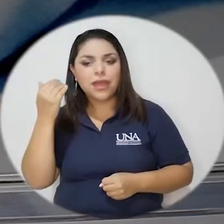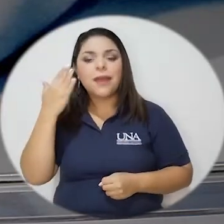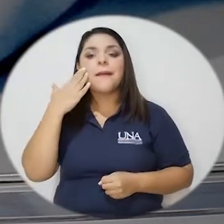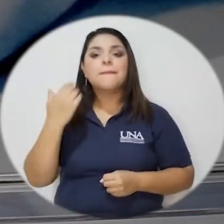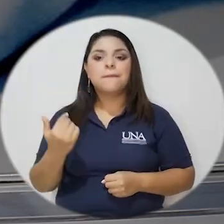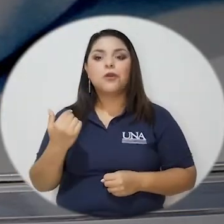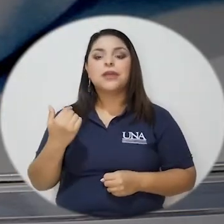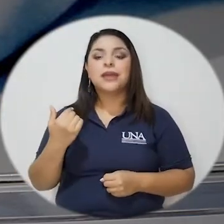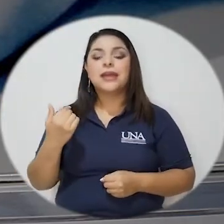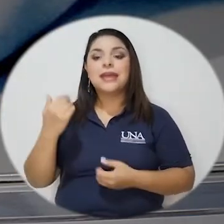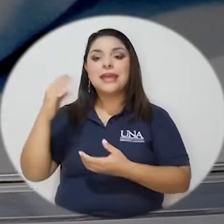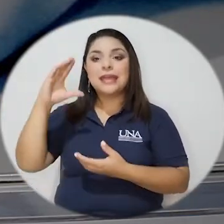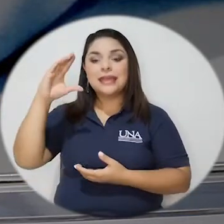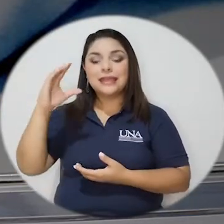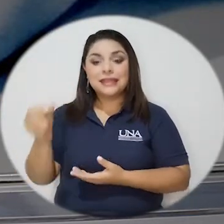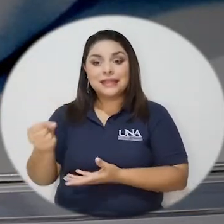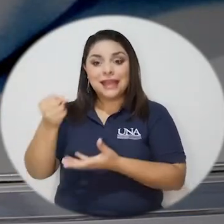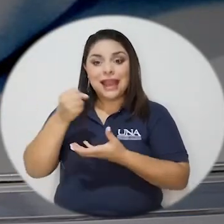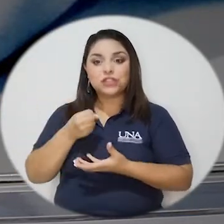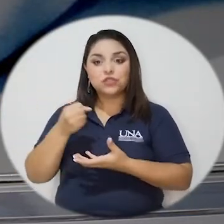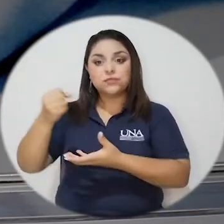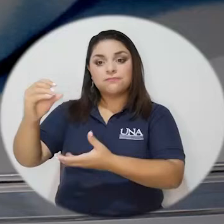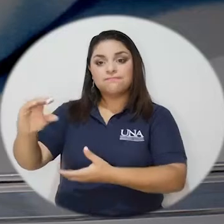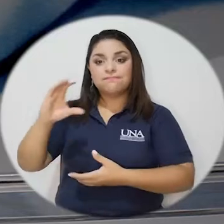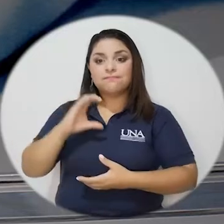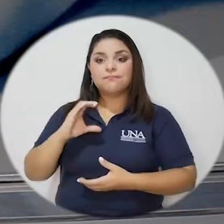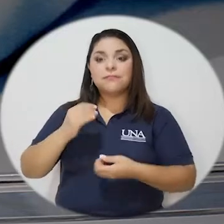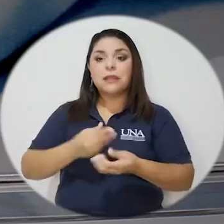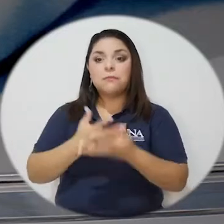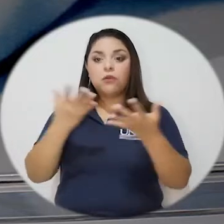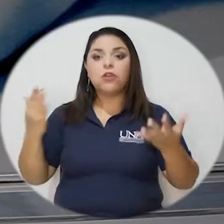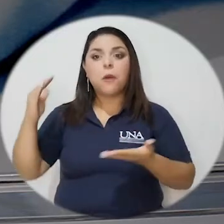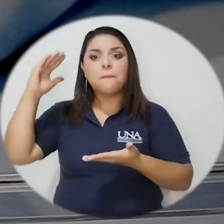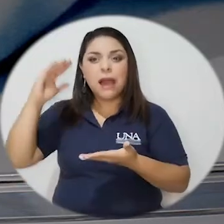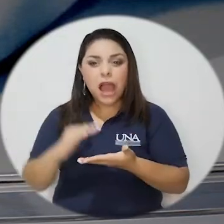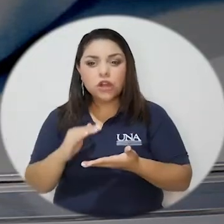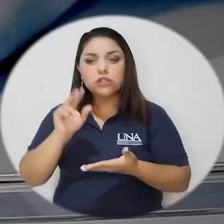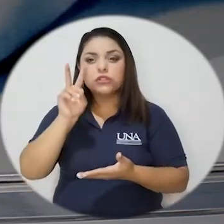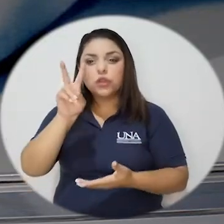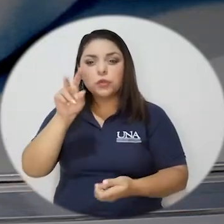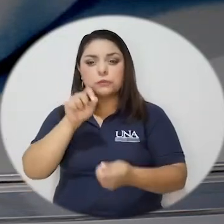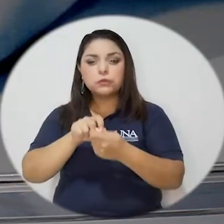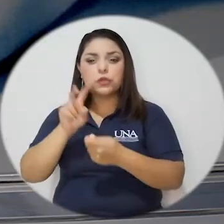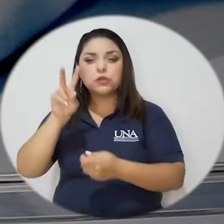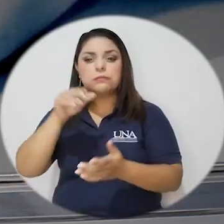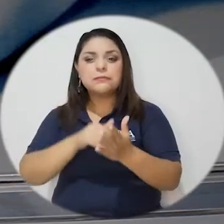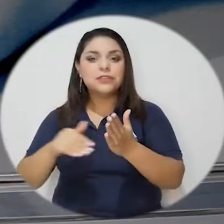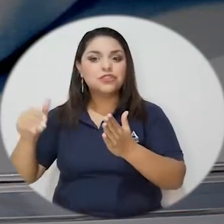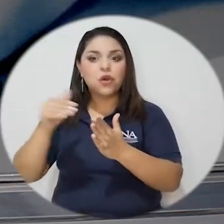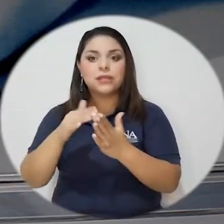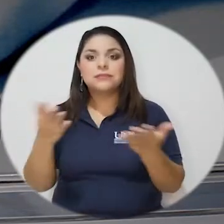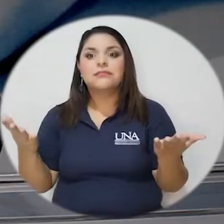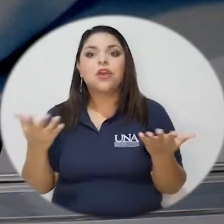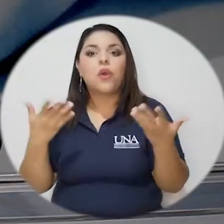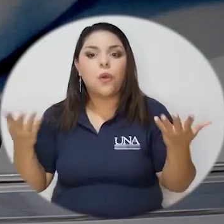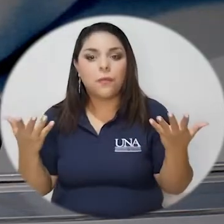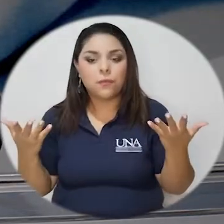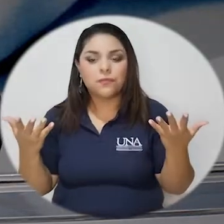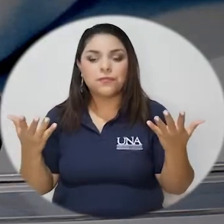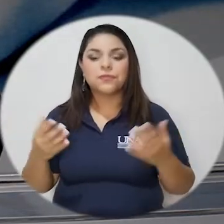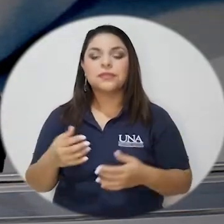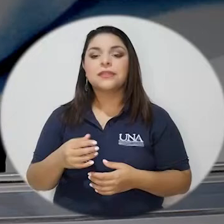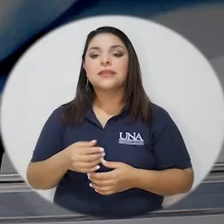ingresos del sector público bajaron en 1.2 billones y ese hueco usted no se lo salta. Si no hay financiamiento